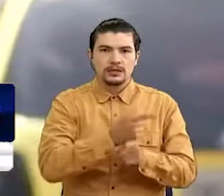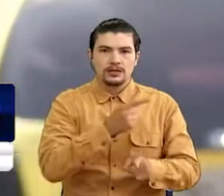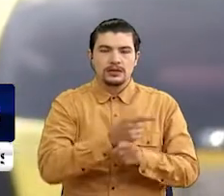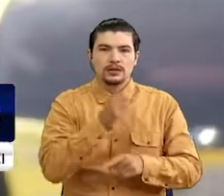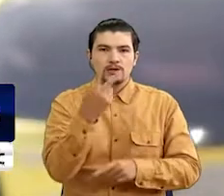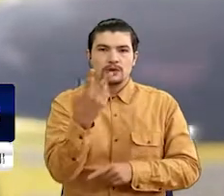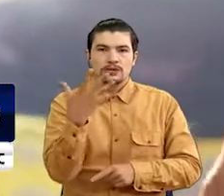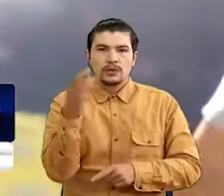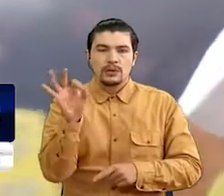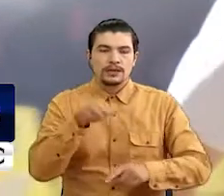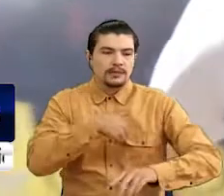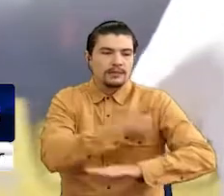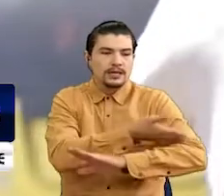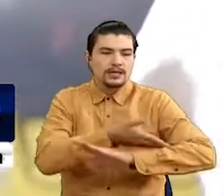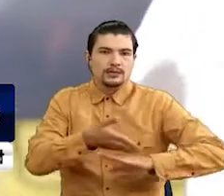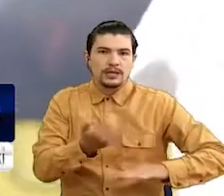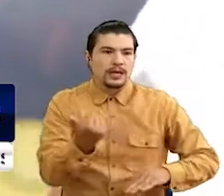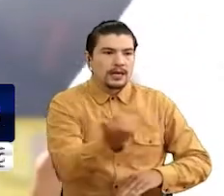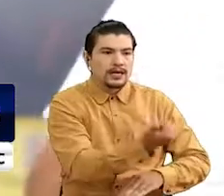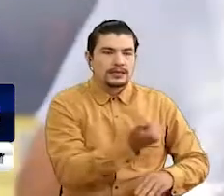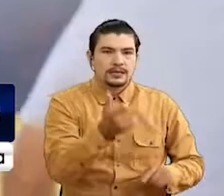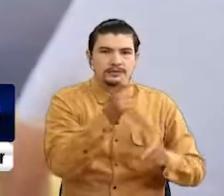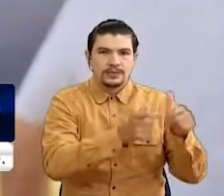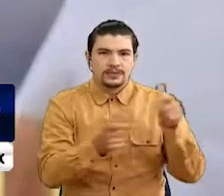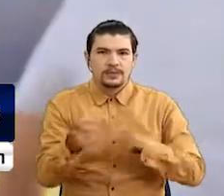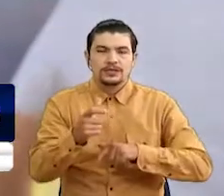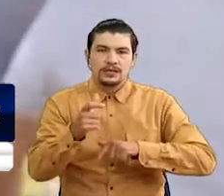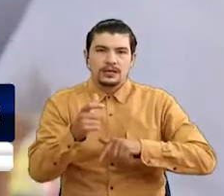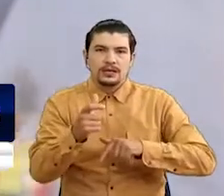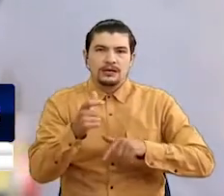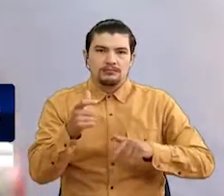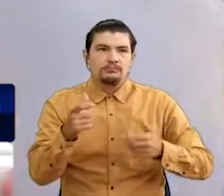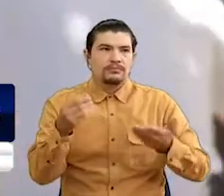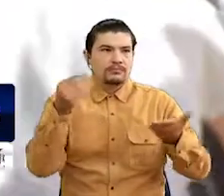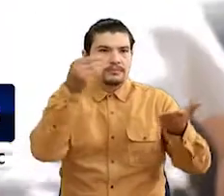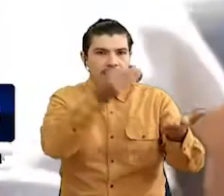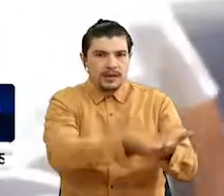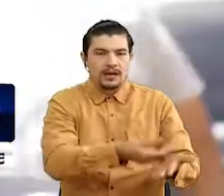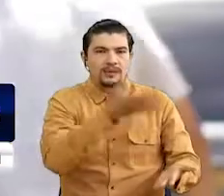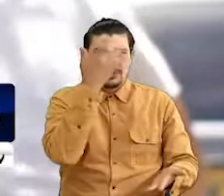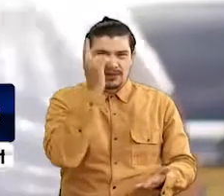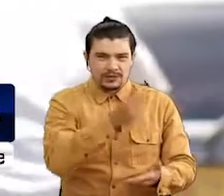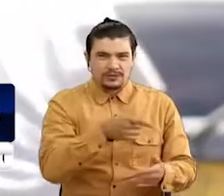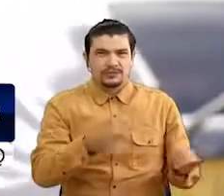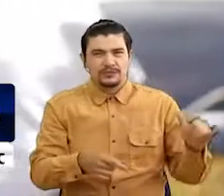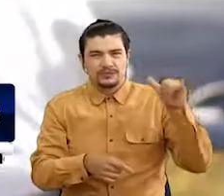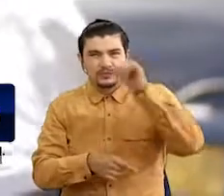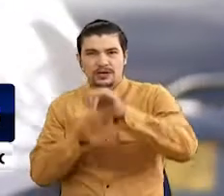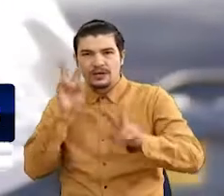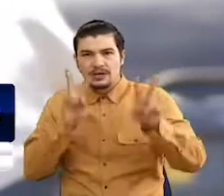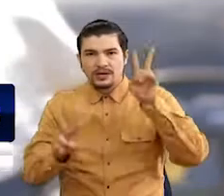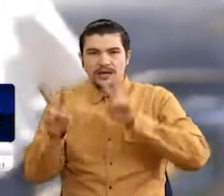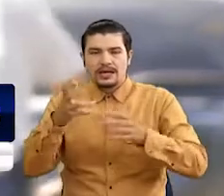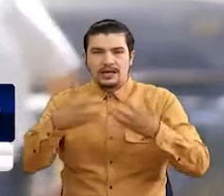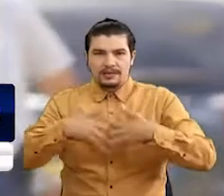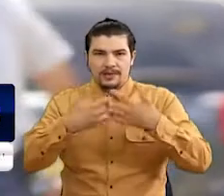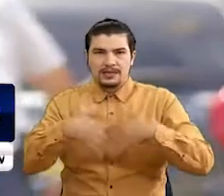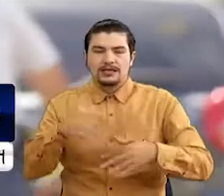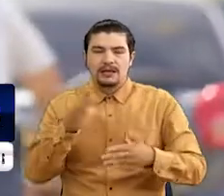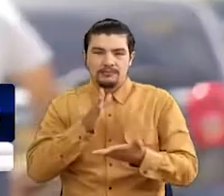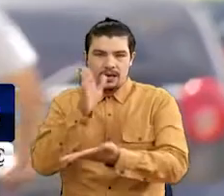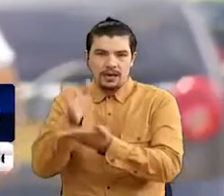millones de pesos los que estas personas habrían depositado por estos tours que ofrecía la agencia para rusia